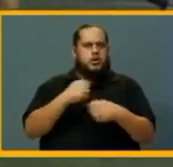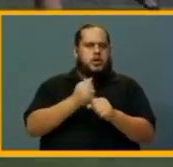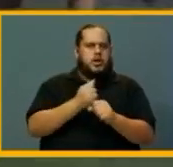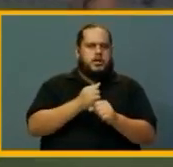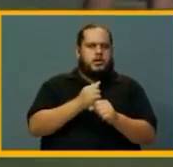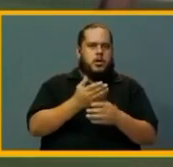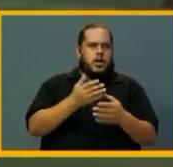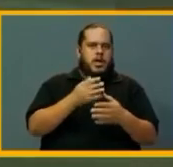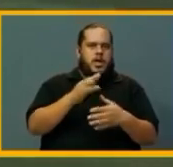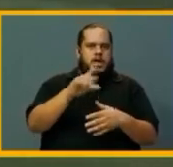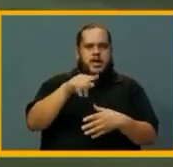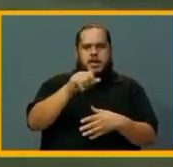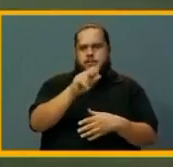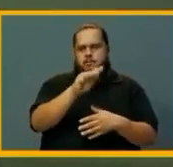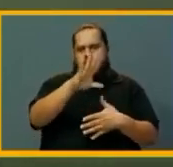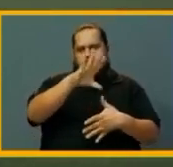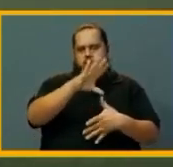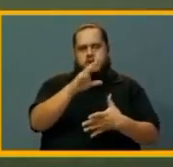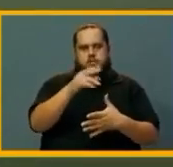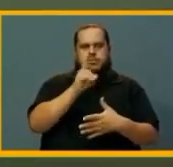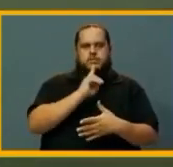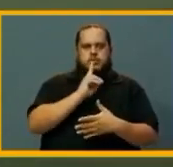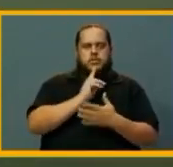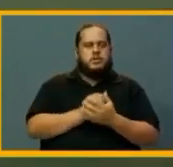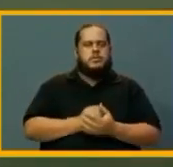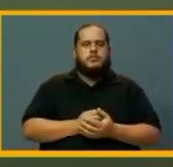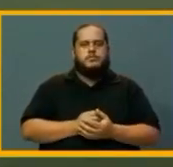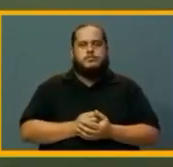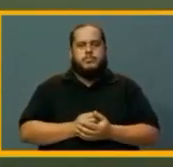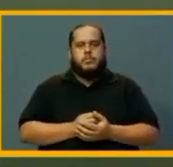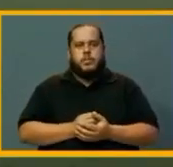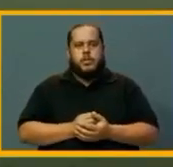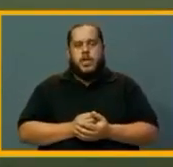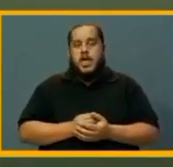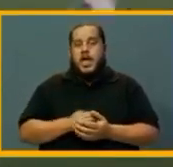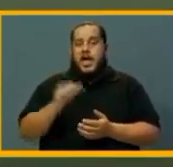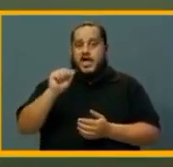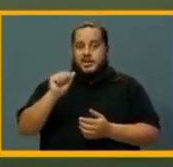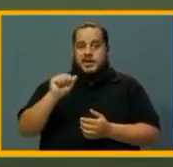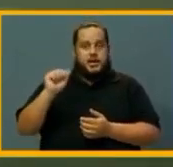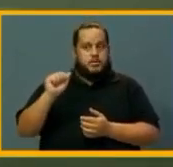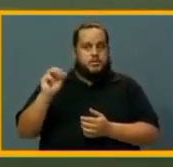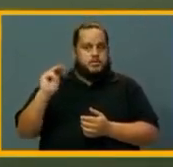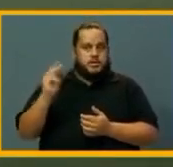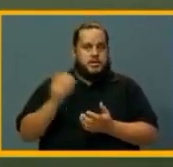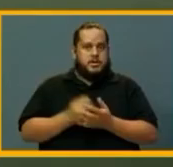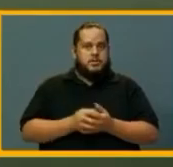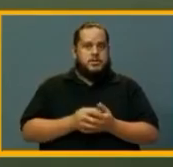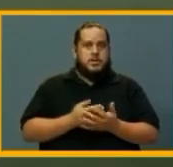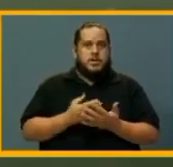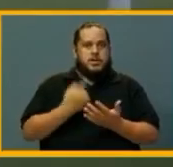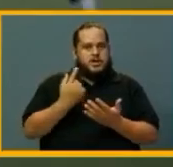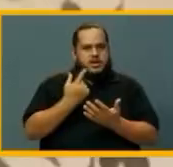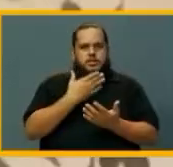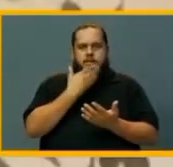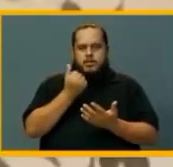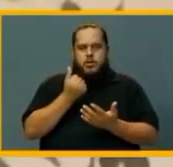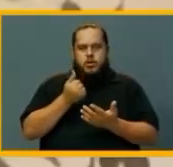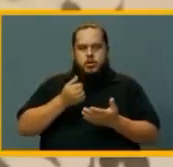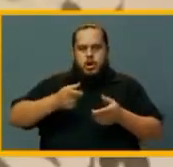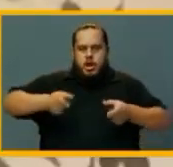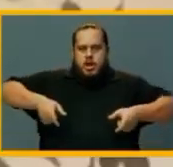son polifuncionales, pero... Alonso Martínez nos ha mostrado su mejor versión por la banda